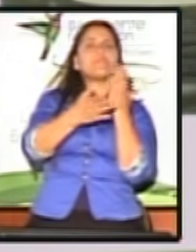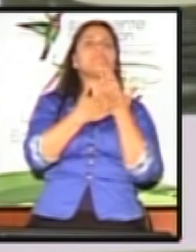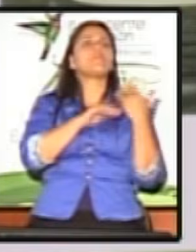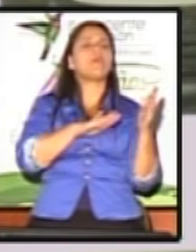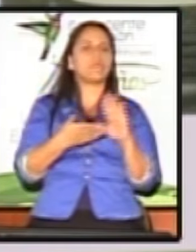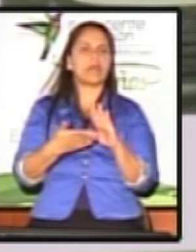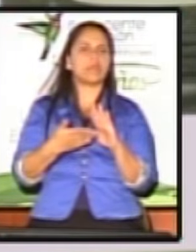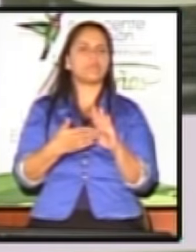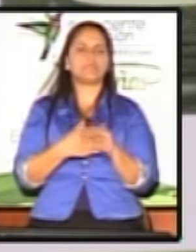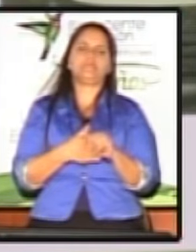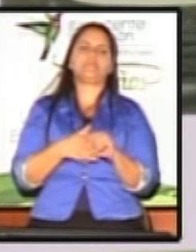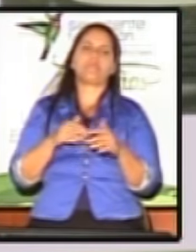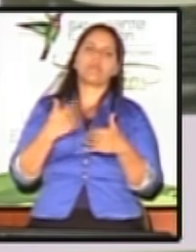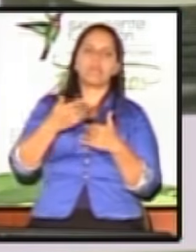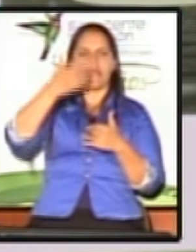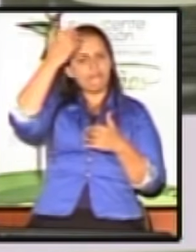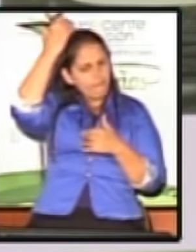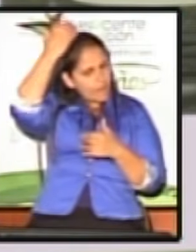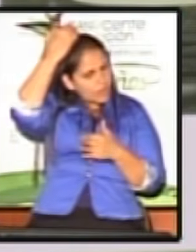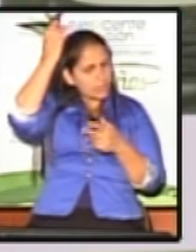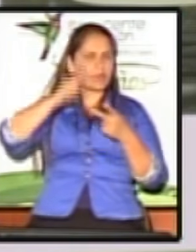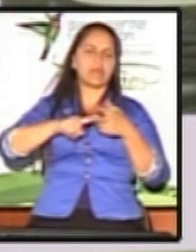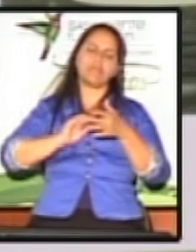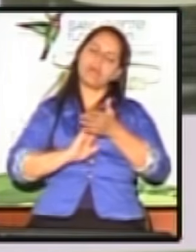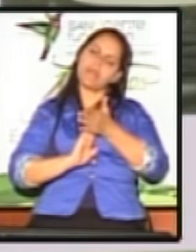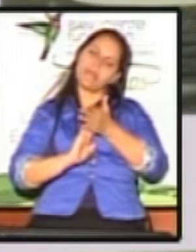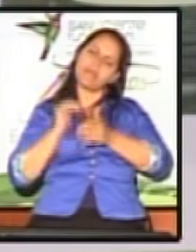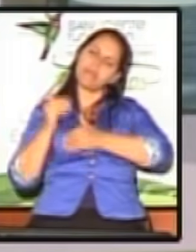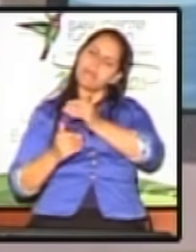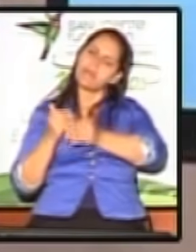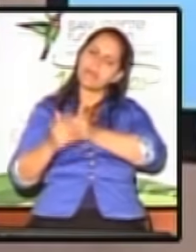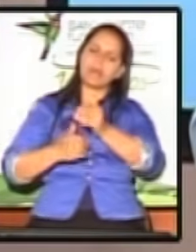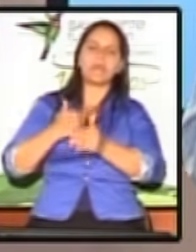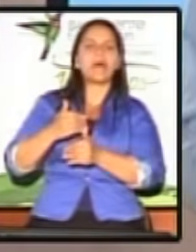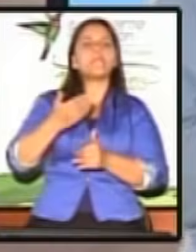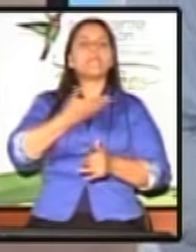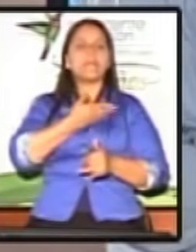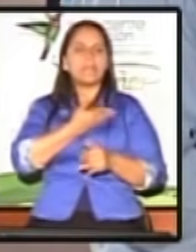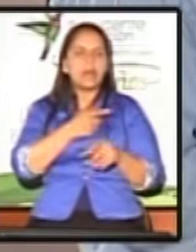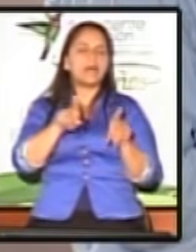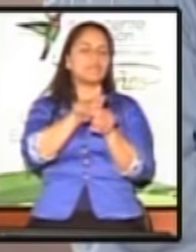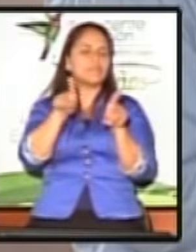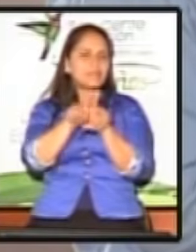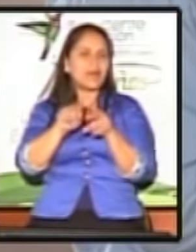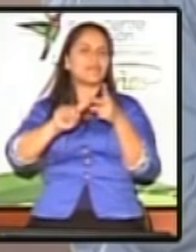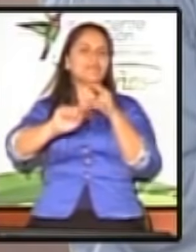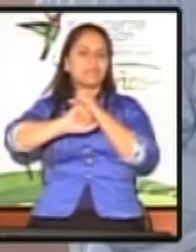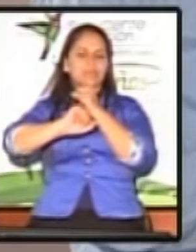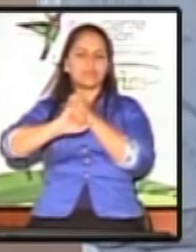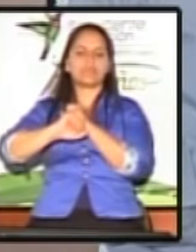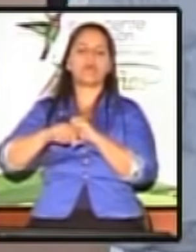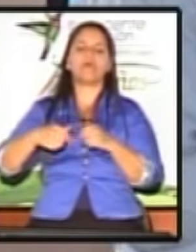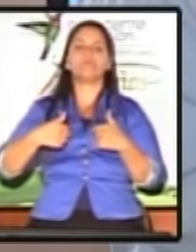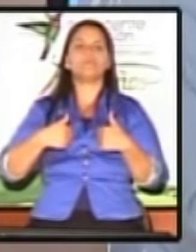Después de un proceso con enfermería y un grupo, y sobre todo con la ayuda de la mamá y los hermanos, llegó a decir,